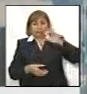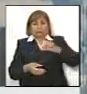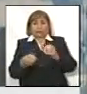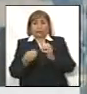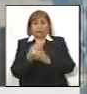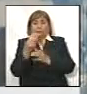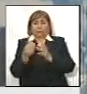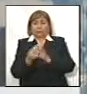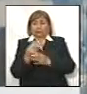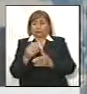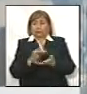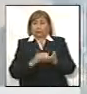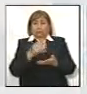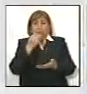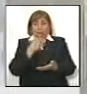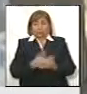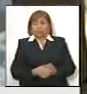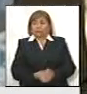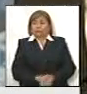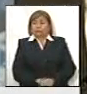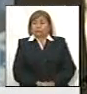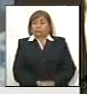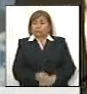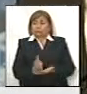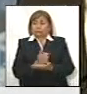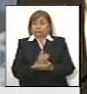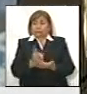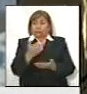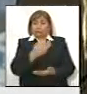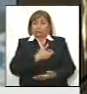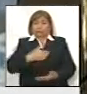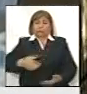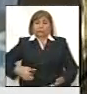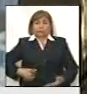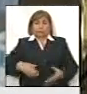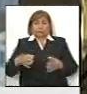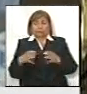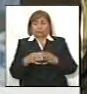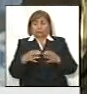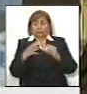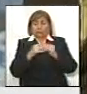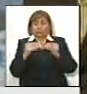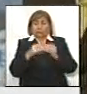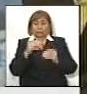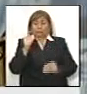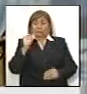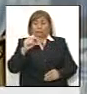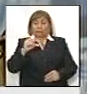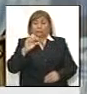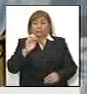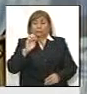plantas medicinales. Participaron del evento el presidente de la Comisión de Producción, Ángel Neira,